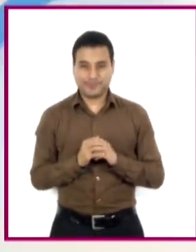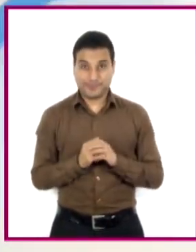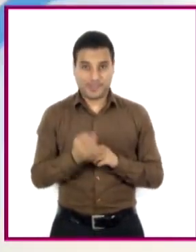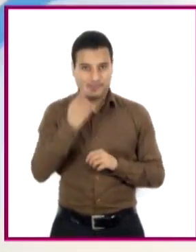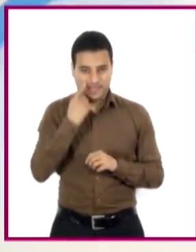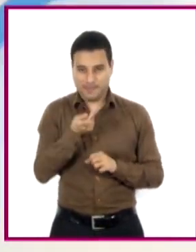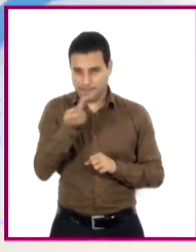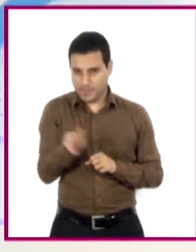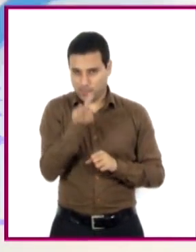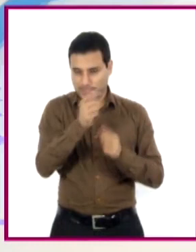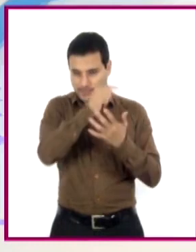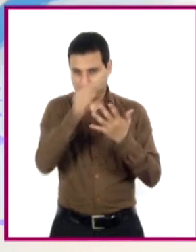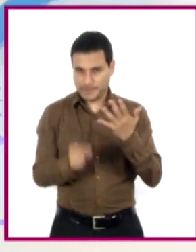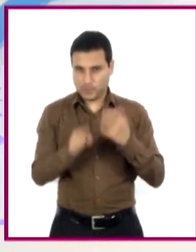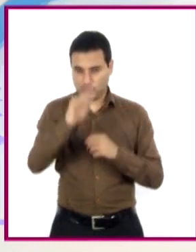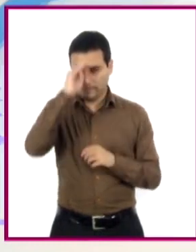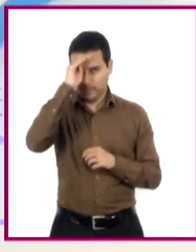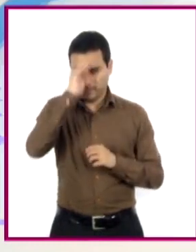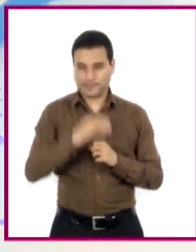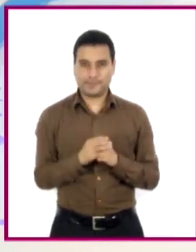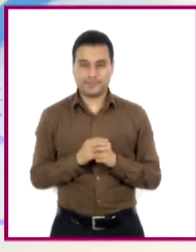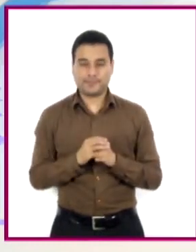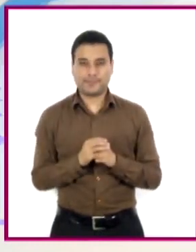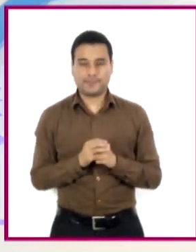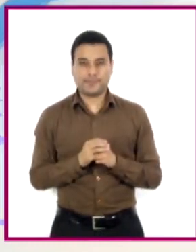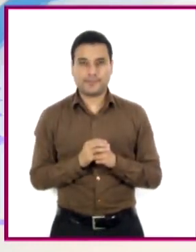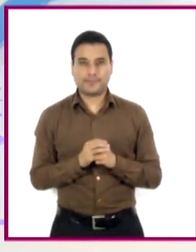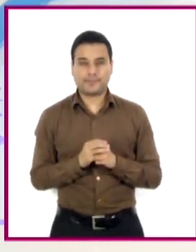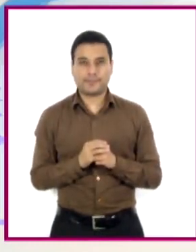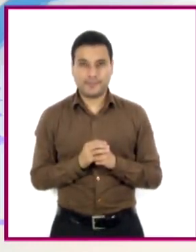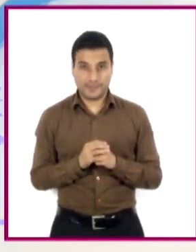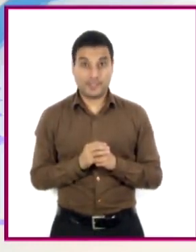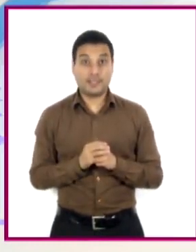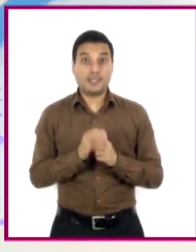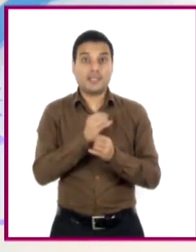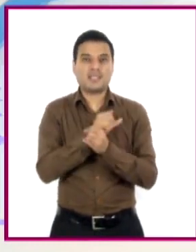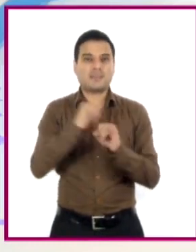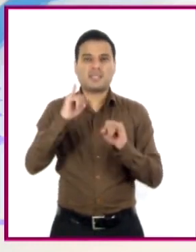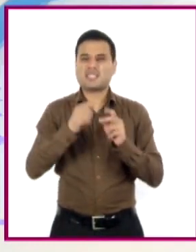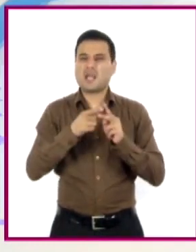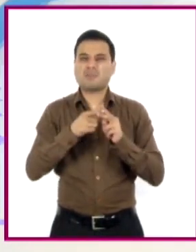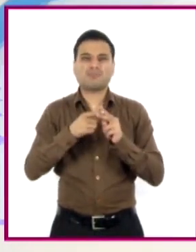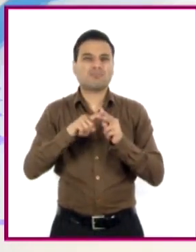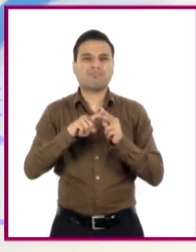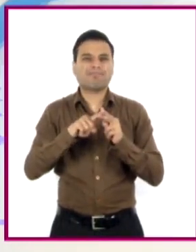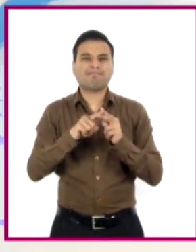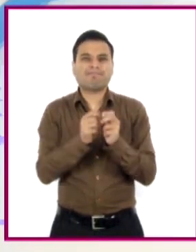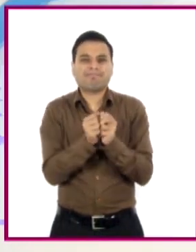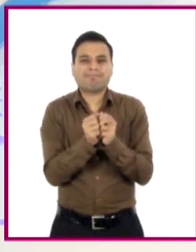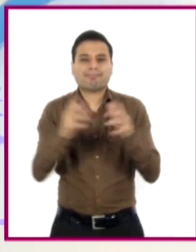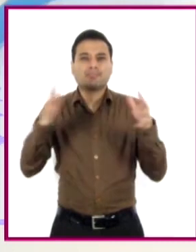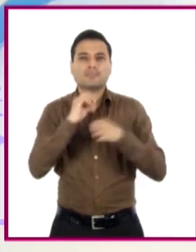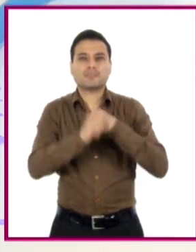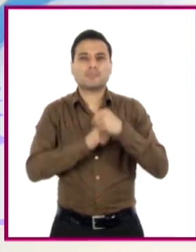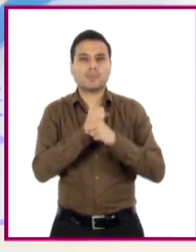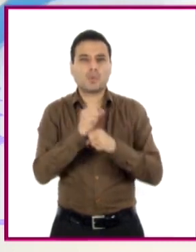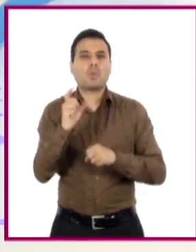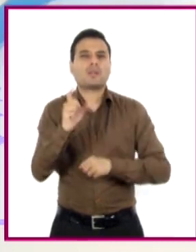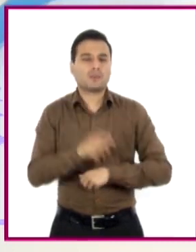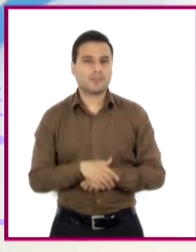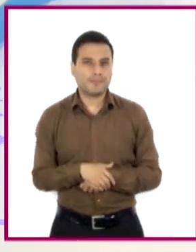siguientes preguntas. ¿En qué año se desarrollaron los movimientos de independencia de las colonias españolas en